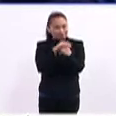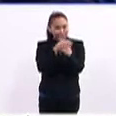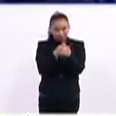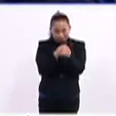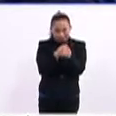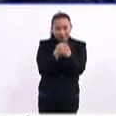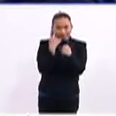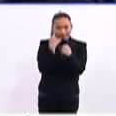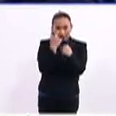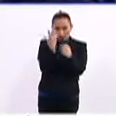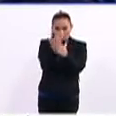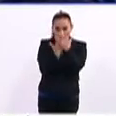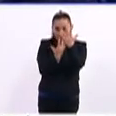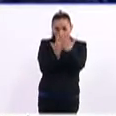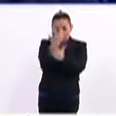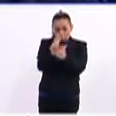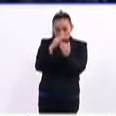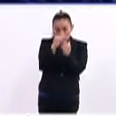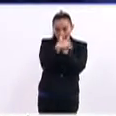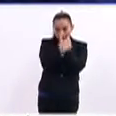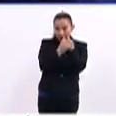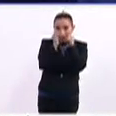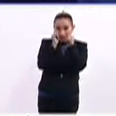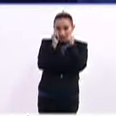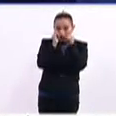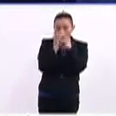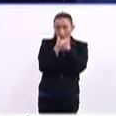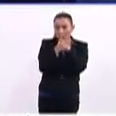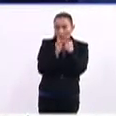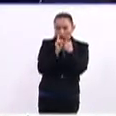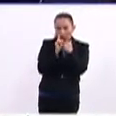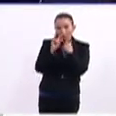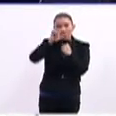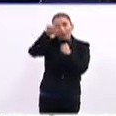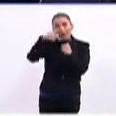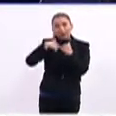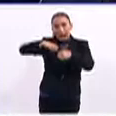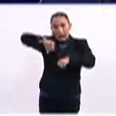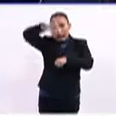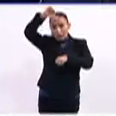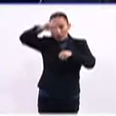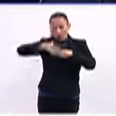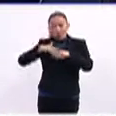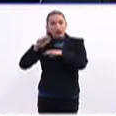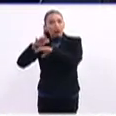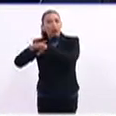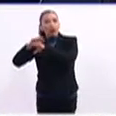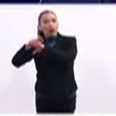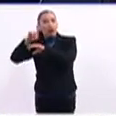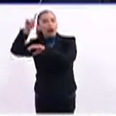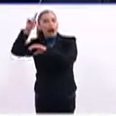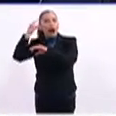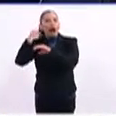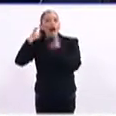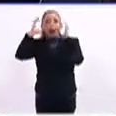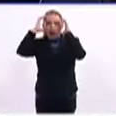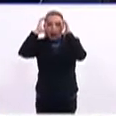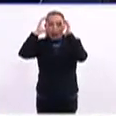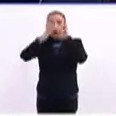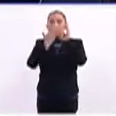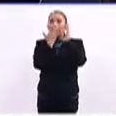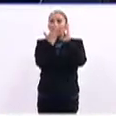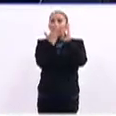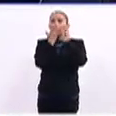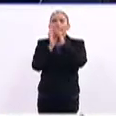con la visión de sus manos, y entonces se acercan a las monumentales, saben que allá arriba hay una cabeza con una